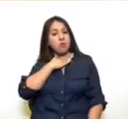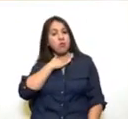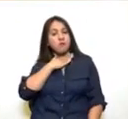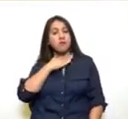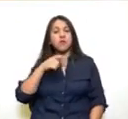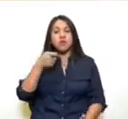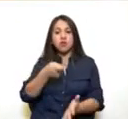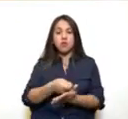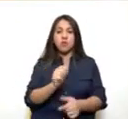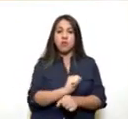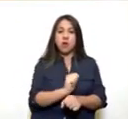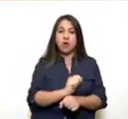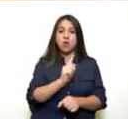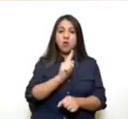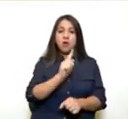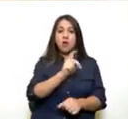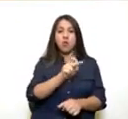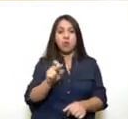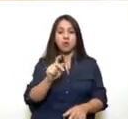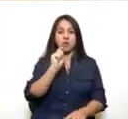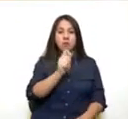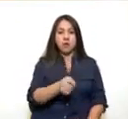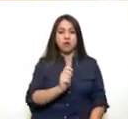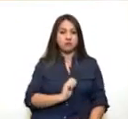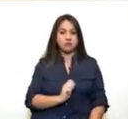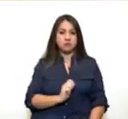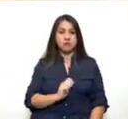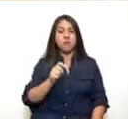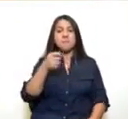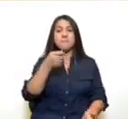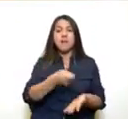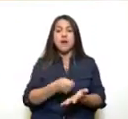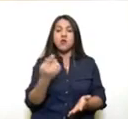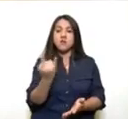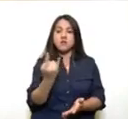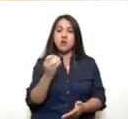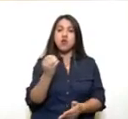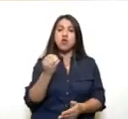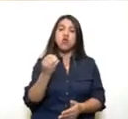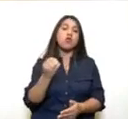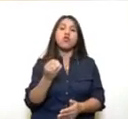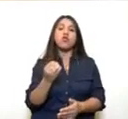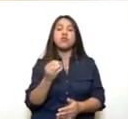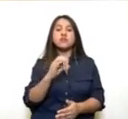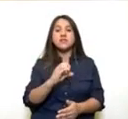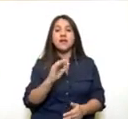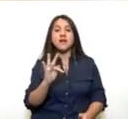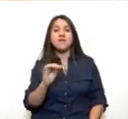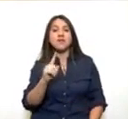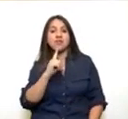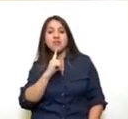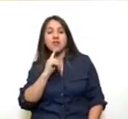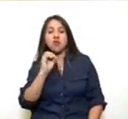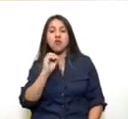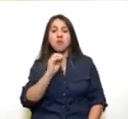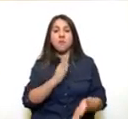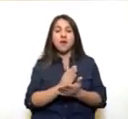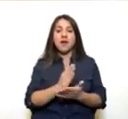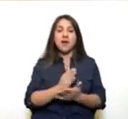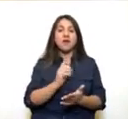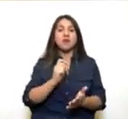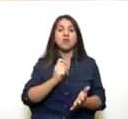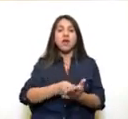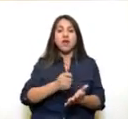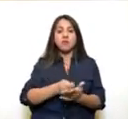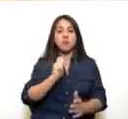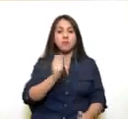un auto paga una cuota pagar la universidad o el centro de formación técnico o la colegiatura de